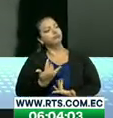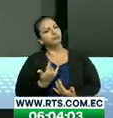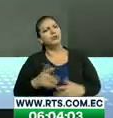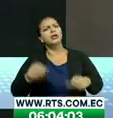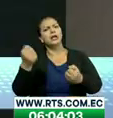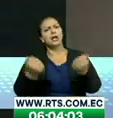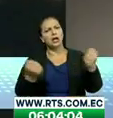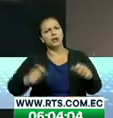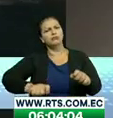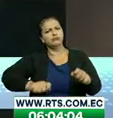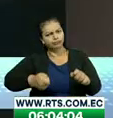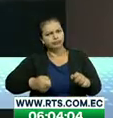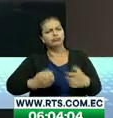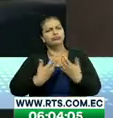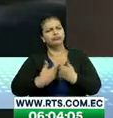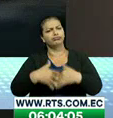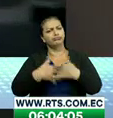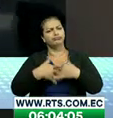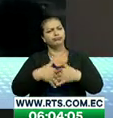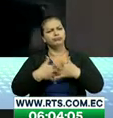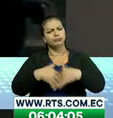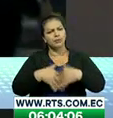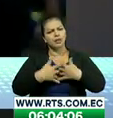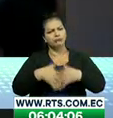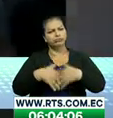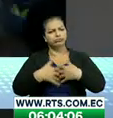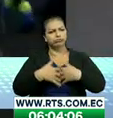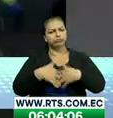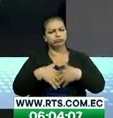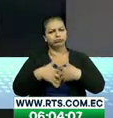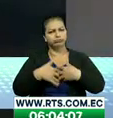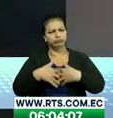Se quema. ¿Y le quieres meter? Se quema un carro. ¿Qué color era el carro? Era negro.